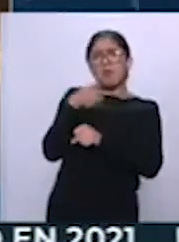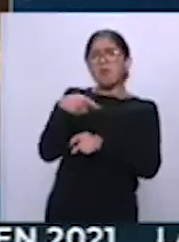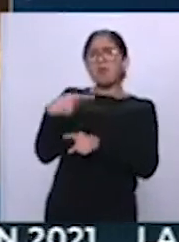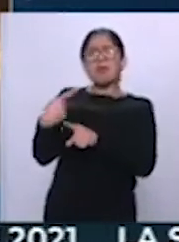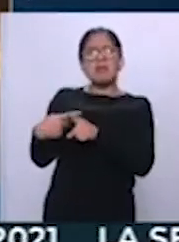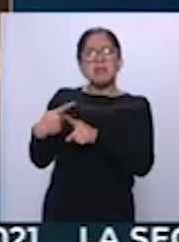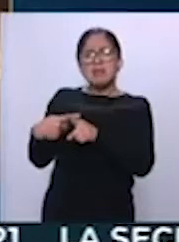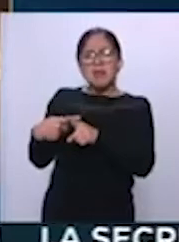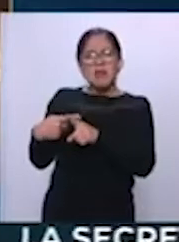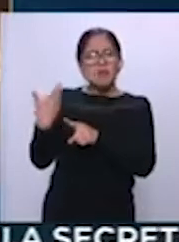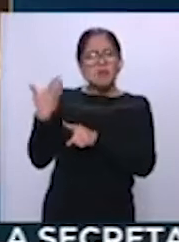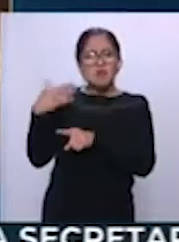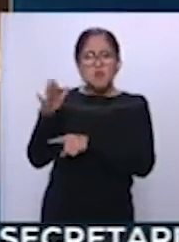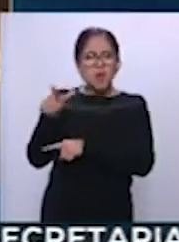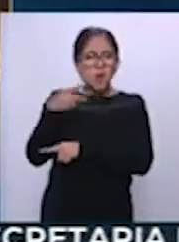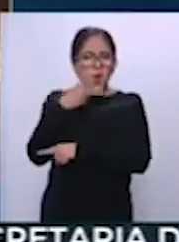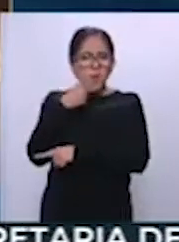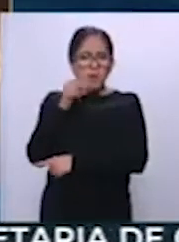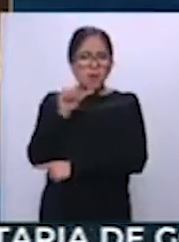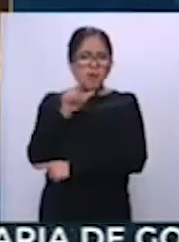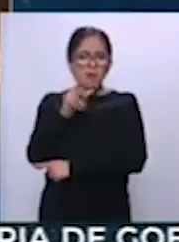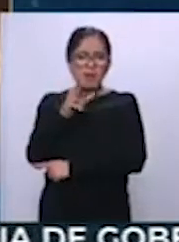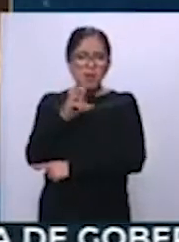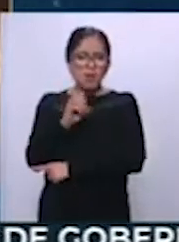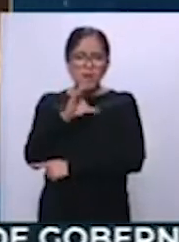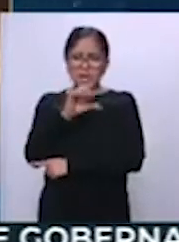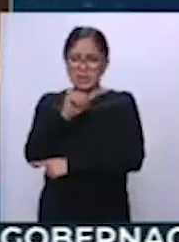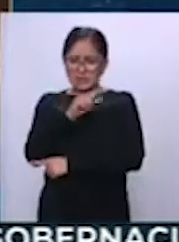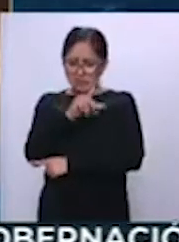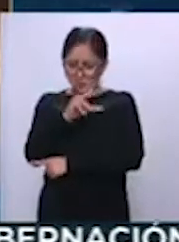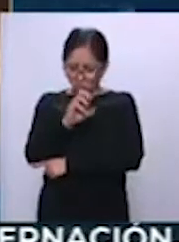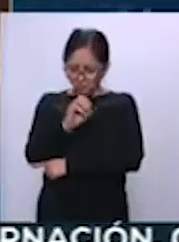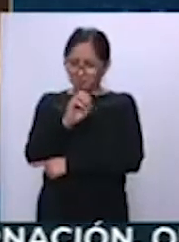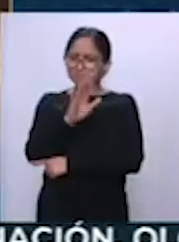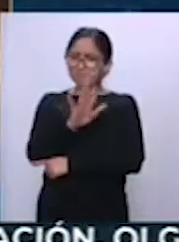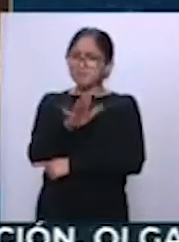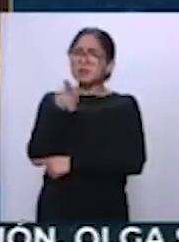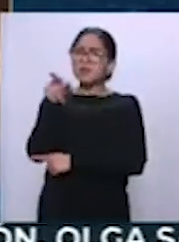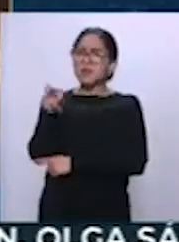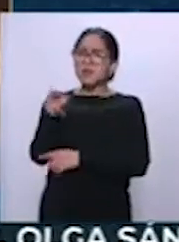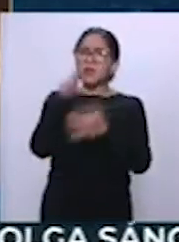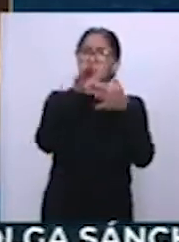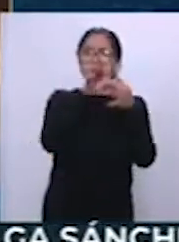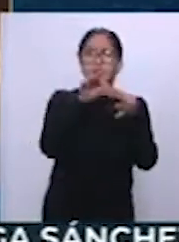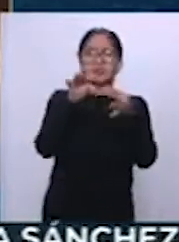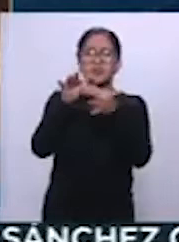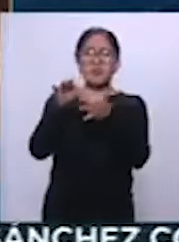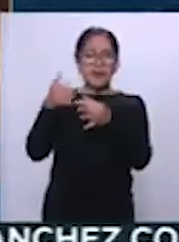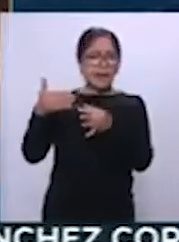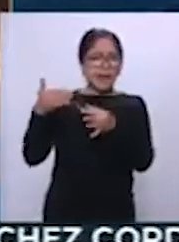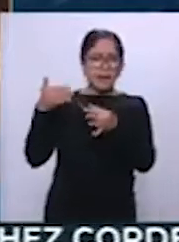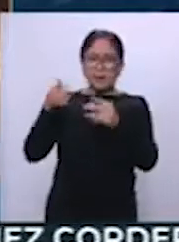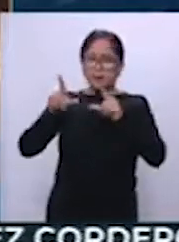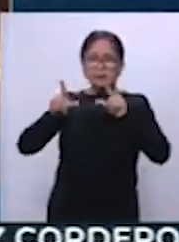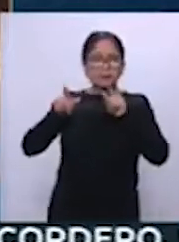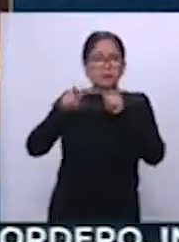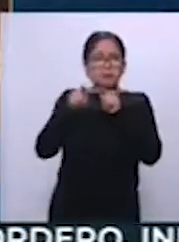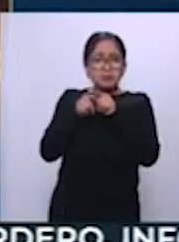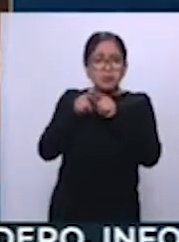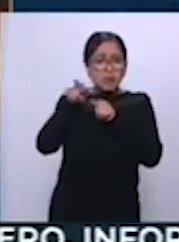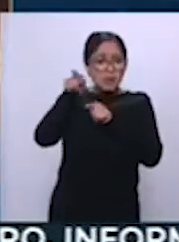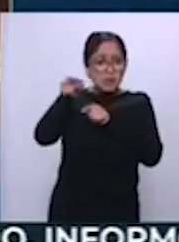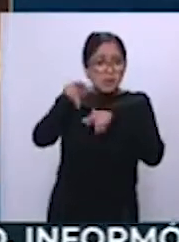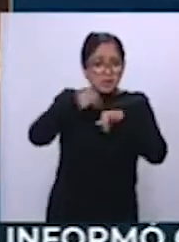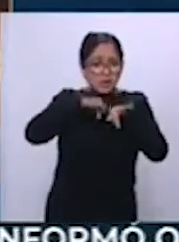Castillo, que seguramente tienen varios episodios presentes. En resumen, hay que decirlo, pues fue un